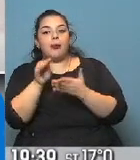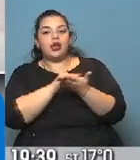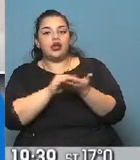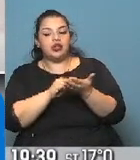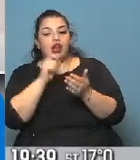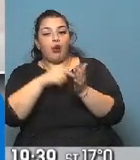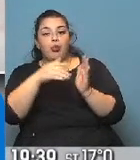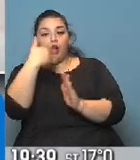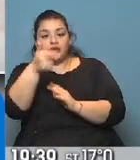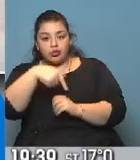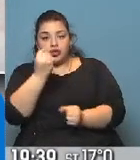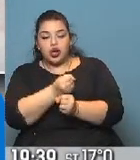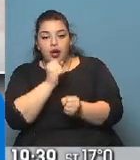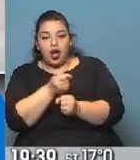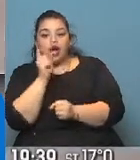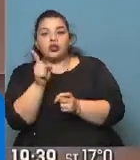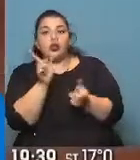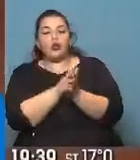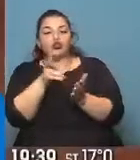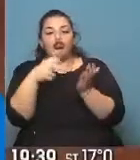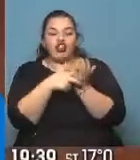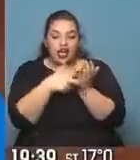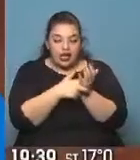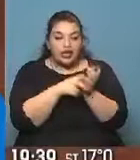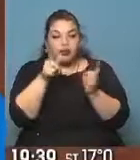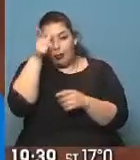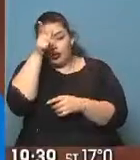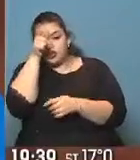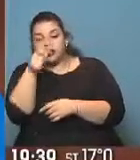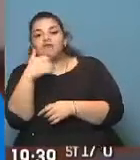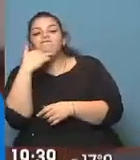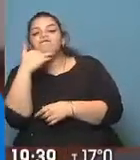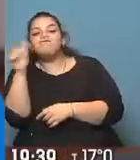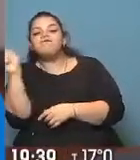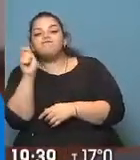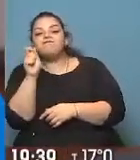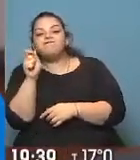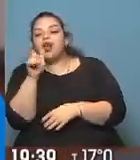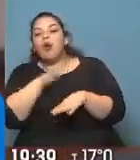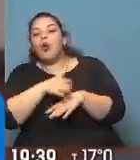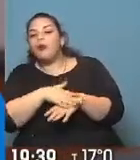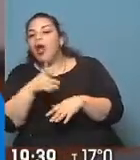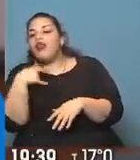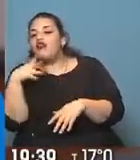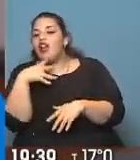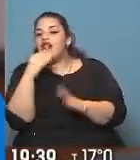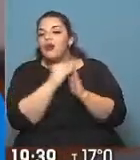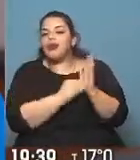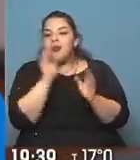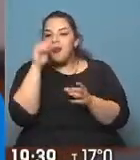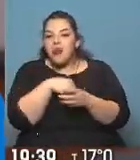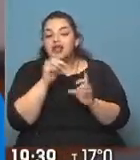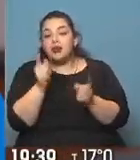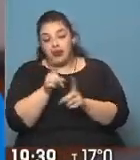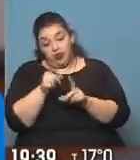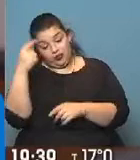provincia está trabajando está trabajando con la fiscalía este no se conocen todavía novedades y en cierto sentido es lógico